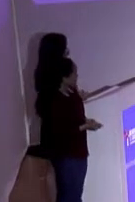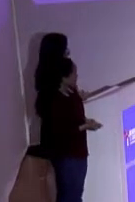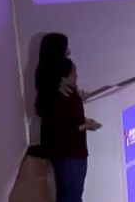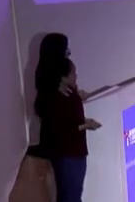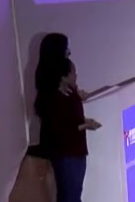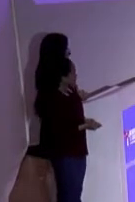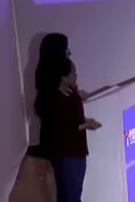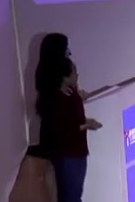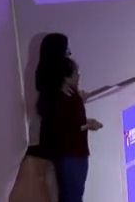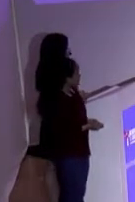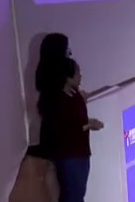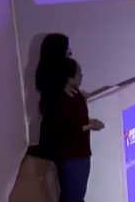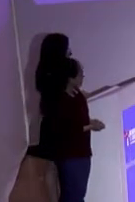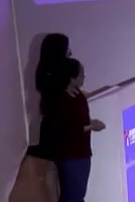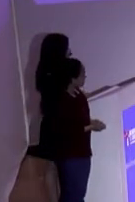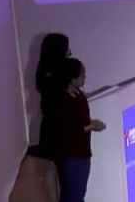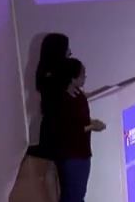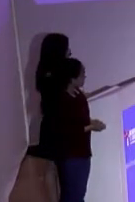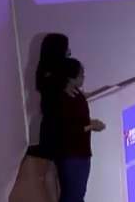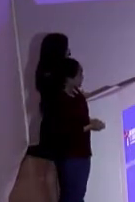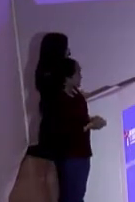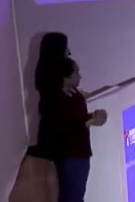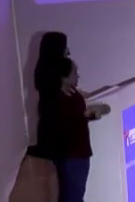Listo. Bueno, pero sentémonos tranquilos, ¿no?